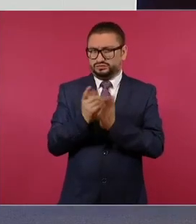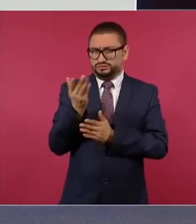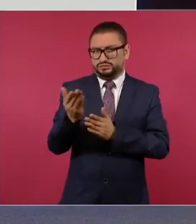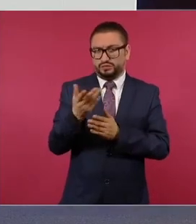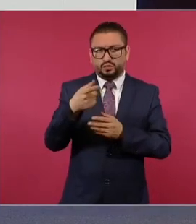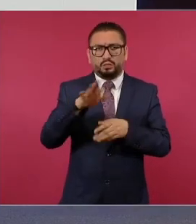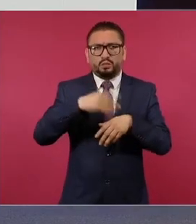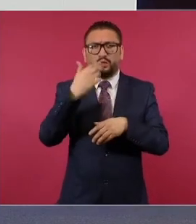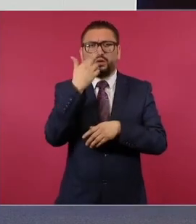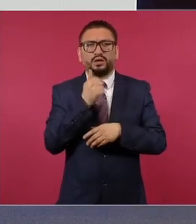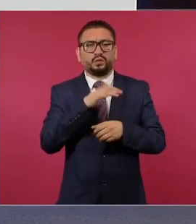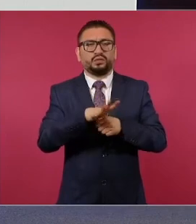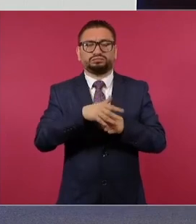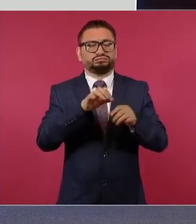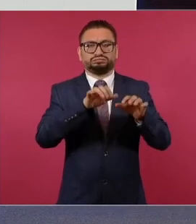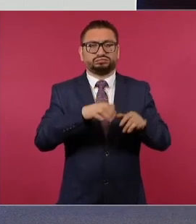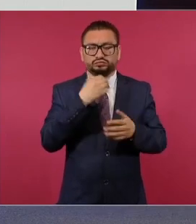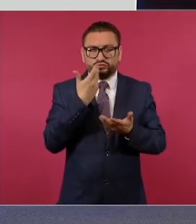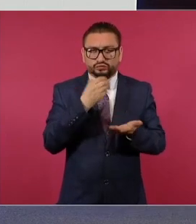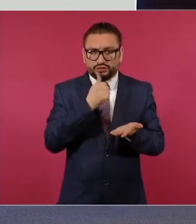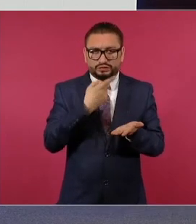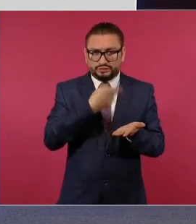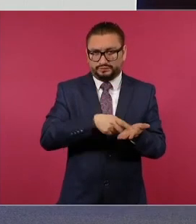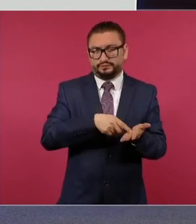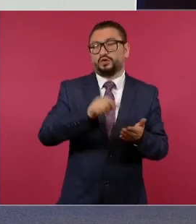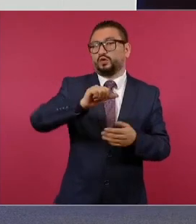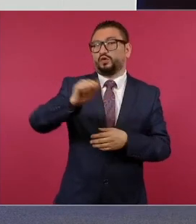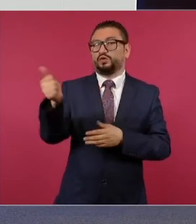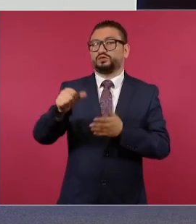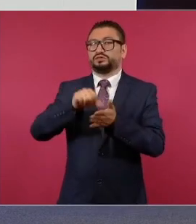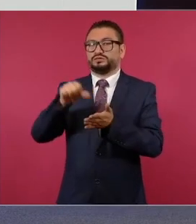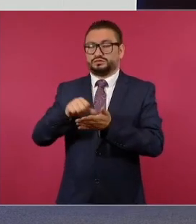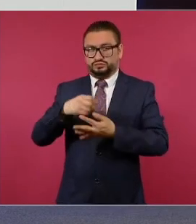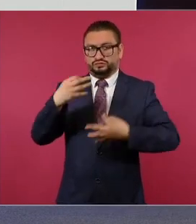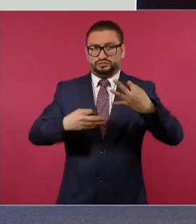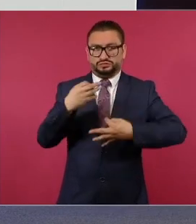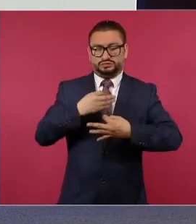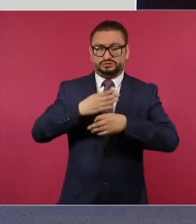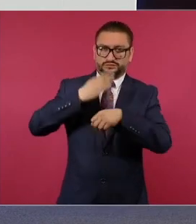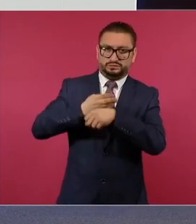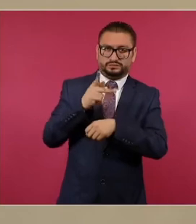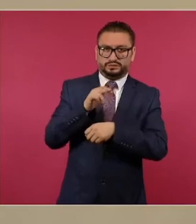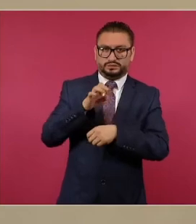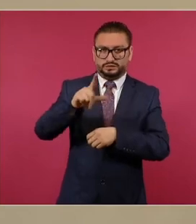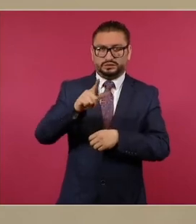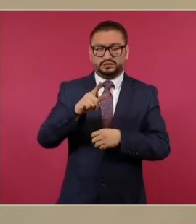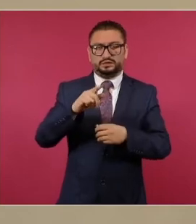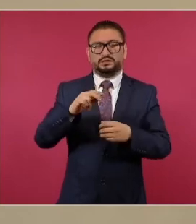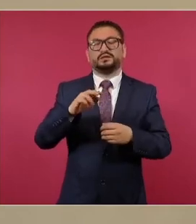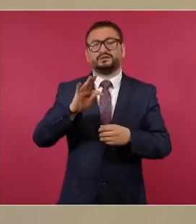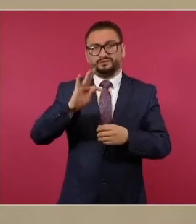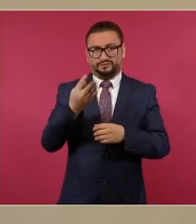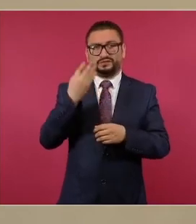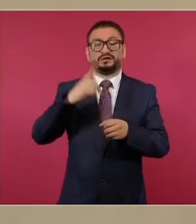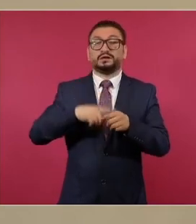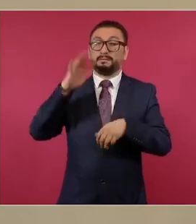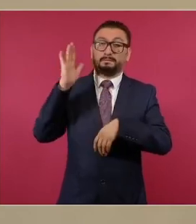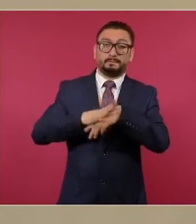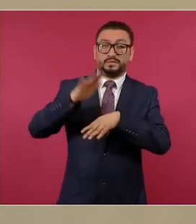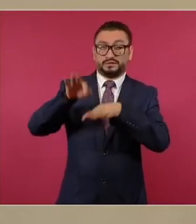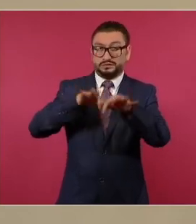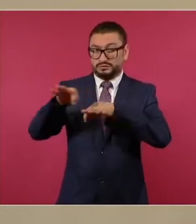adecuada. Y tenemos que en otros centros de justicia penal federal en el país, con mayores cargas de